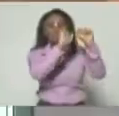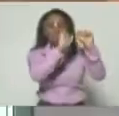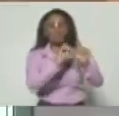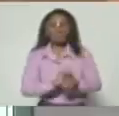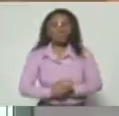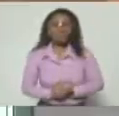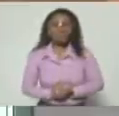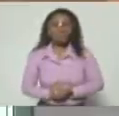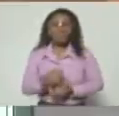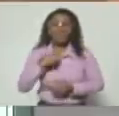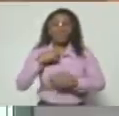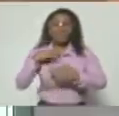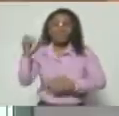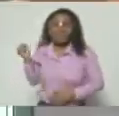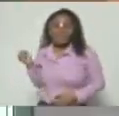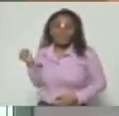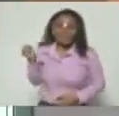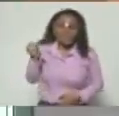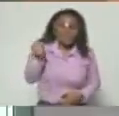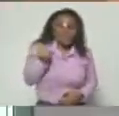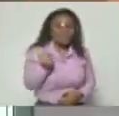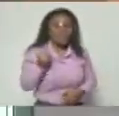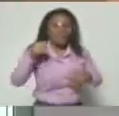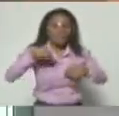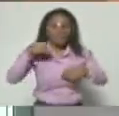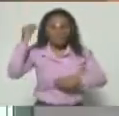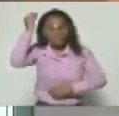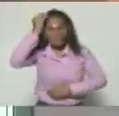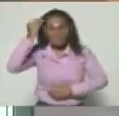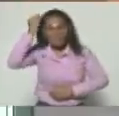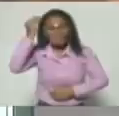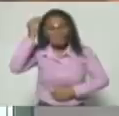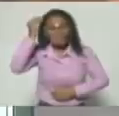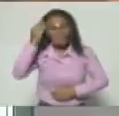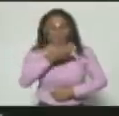Y yo traigo esta reflexión porque